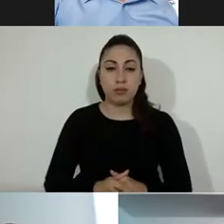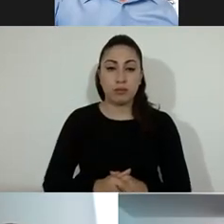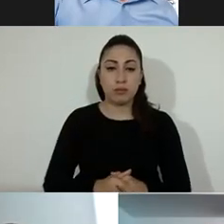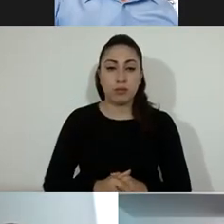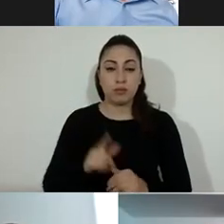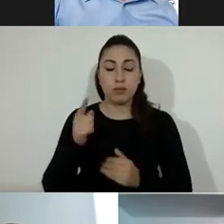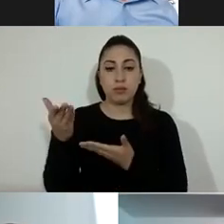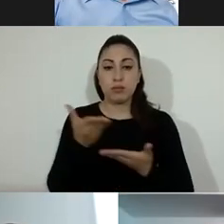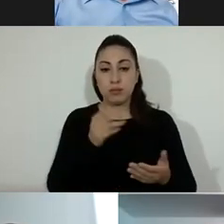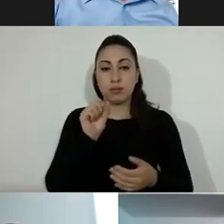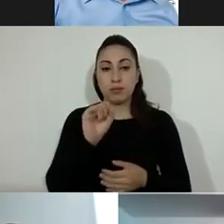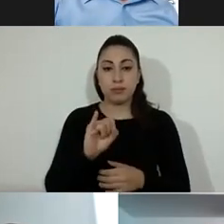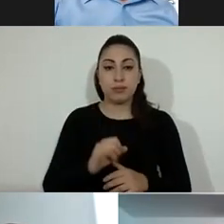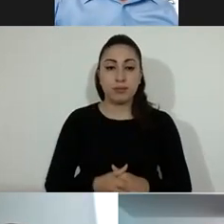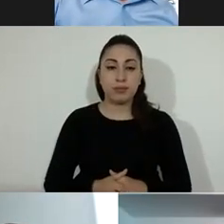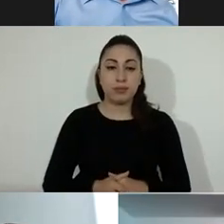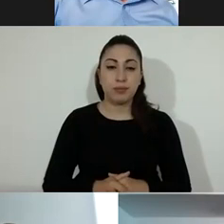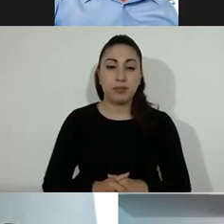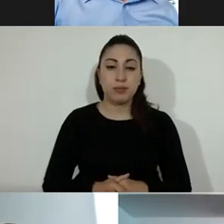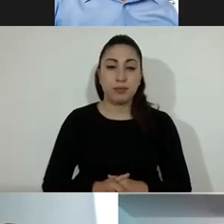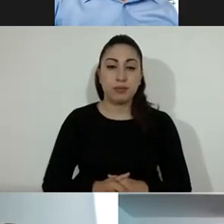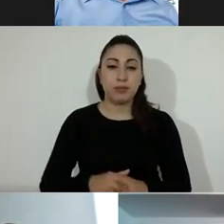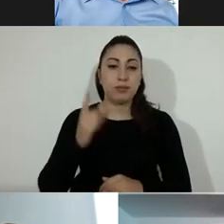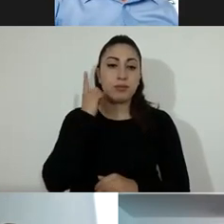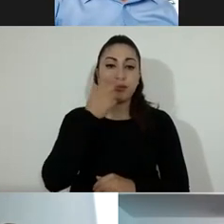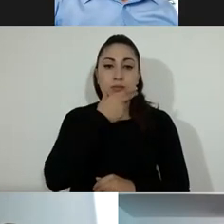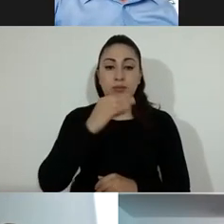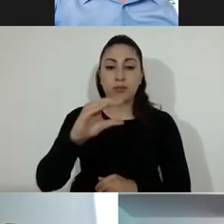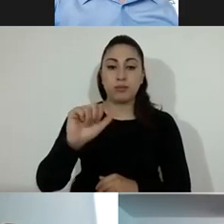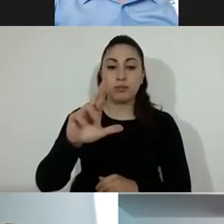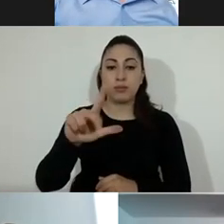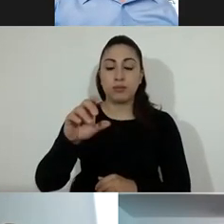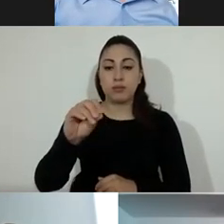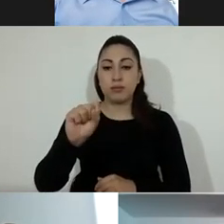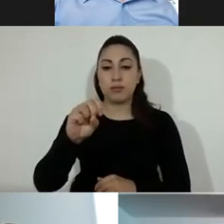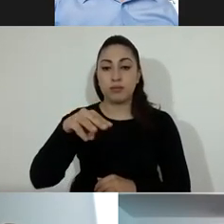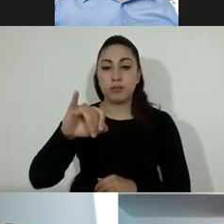Marta Ávila, presente. Diputado Carlos Hernández Mirón.